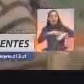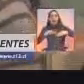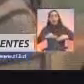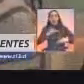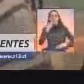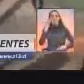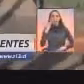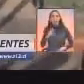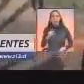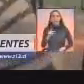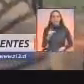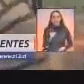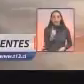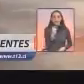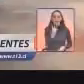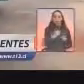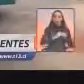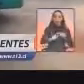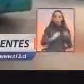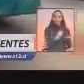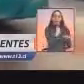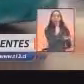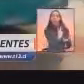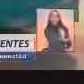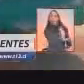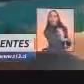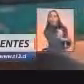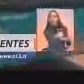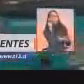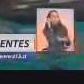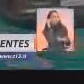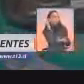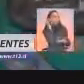La Torre a 24 metros.